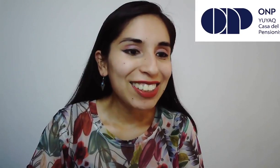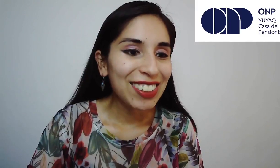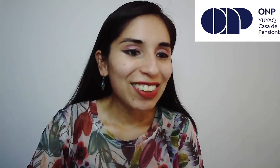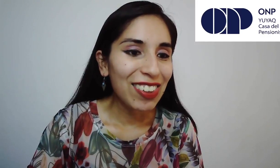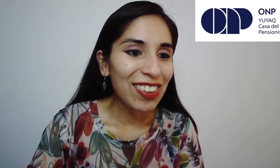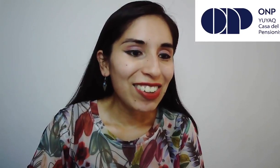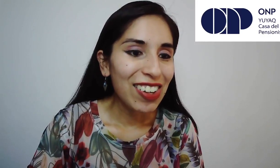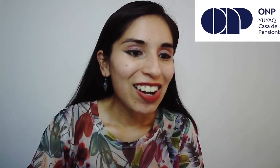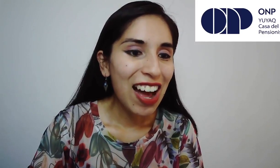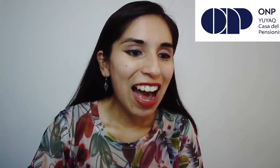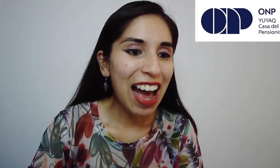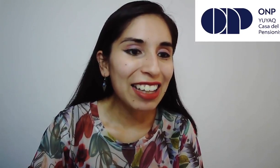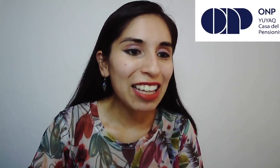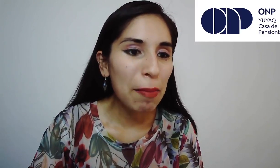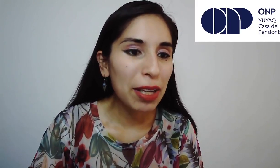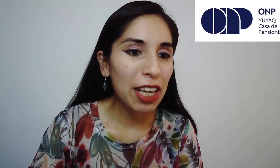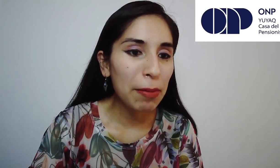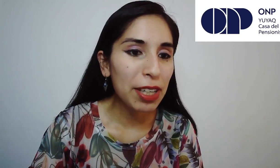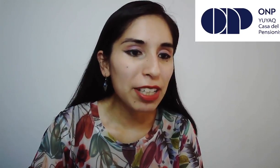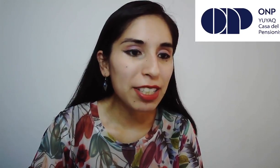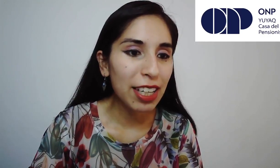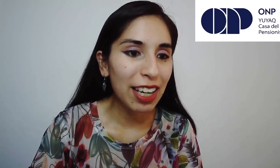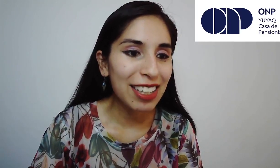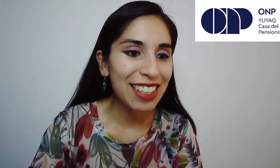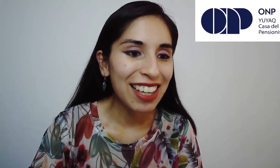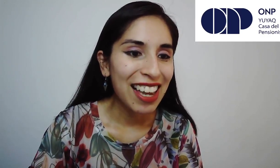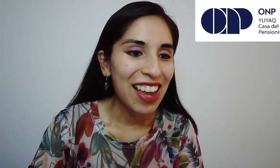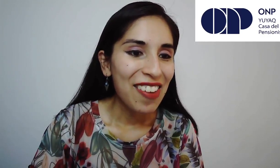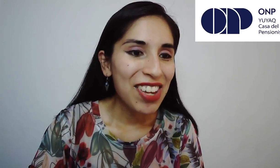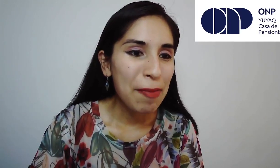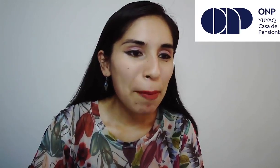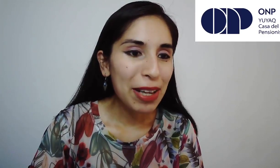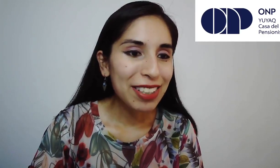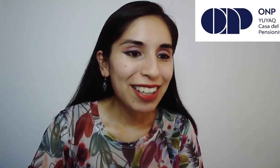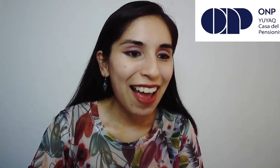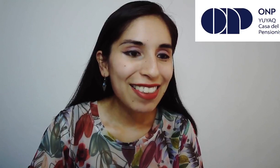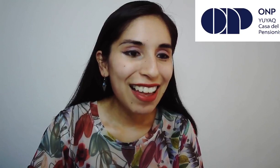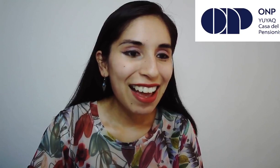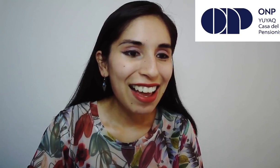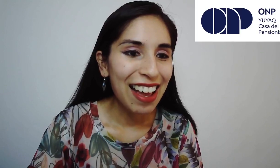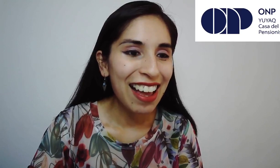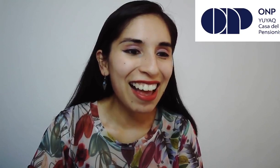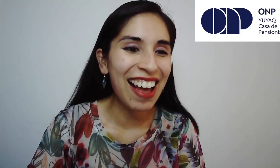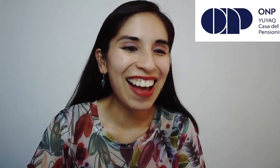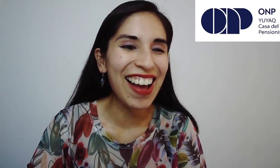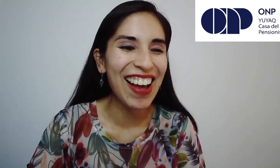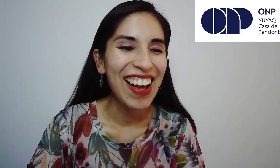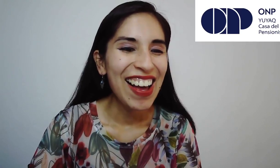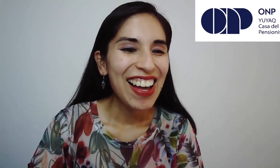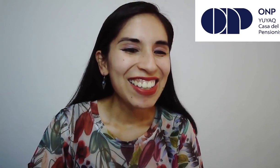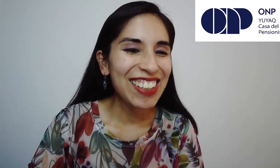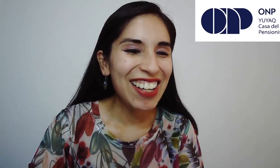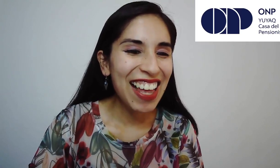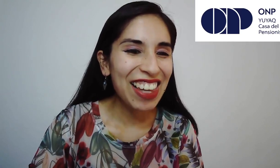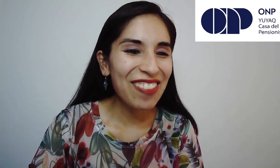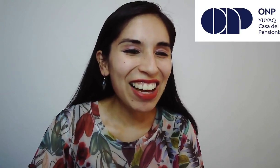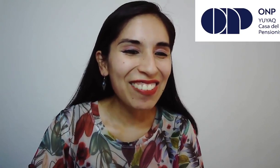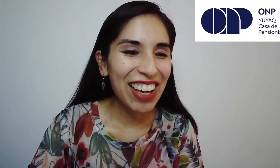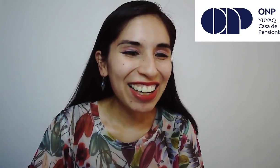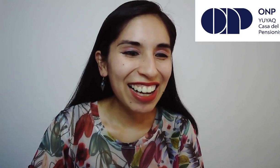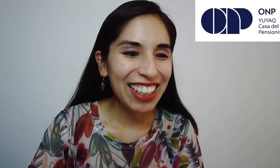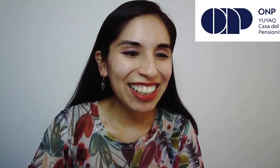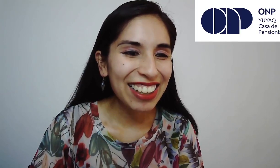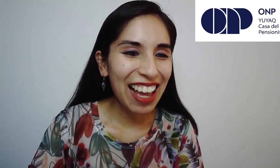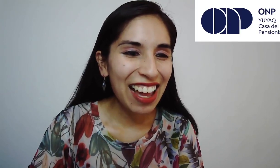listo anna maría vilches firma pastrana yolanda